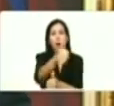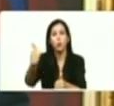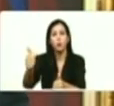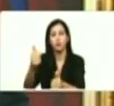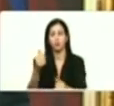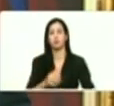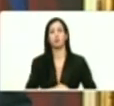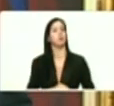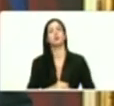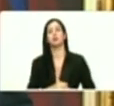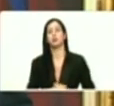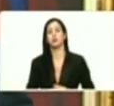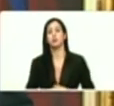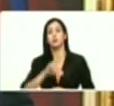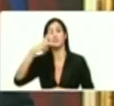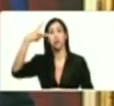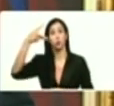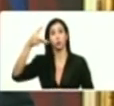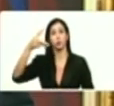en segundo lugar